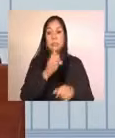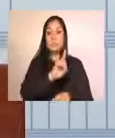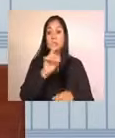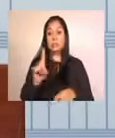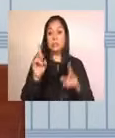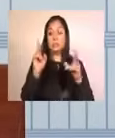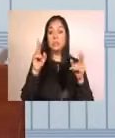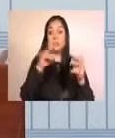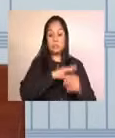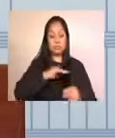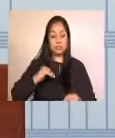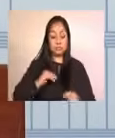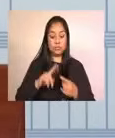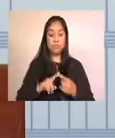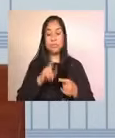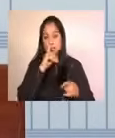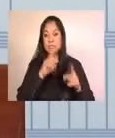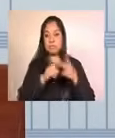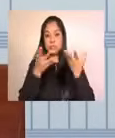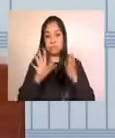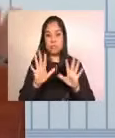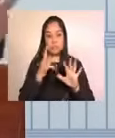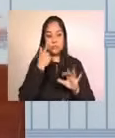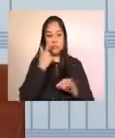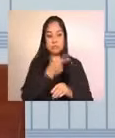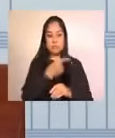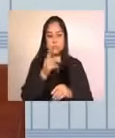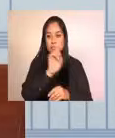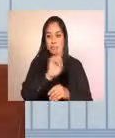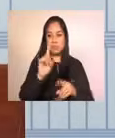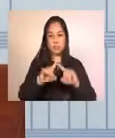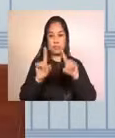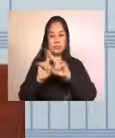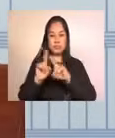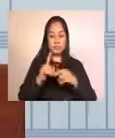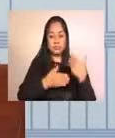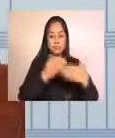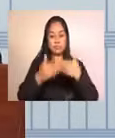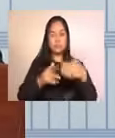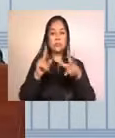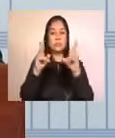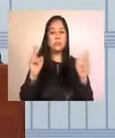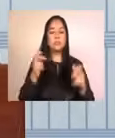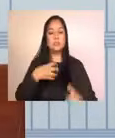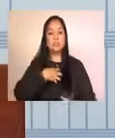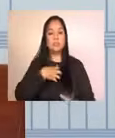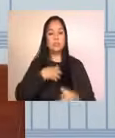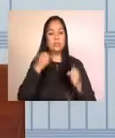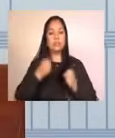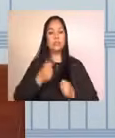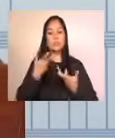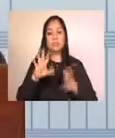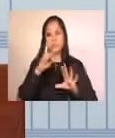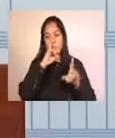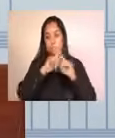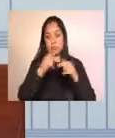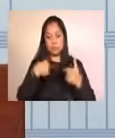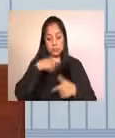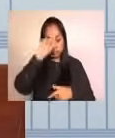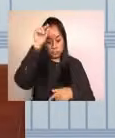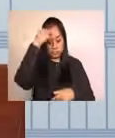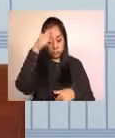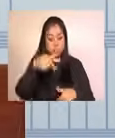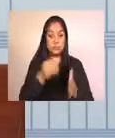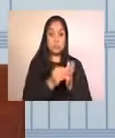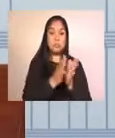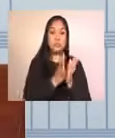carteras. Hemos platicado en diversas etapas de las oficinas de asuntos de probidad que desde el Ejecutivo se han implementado. Estas oficinas de